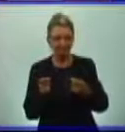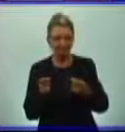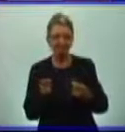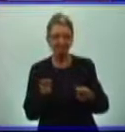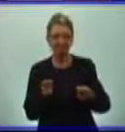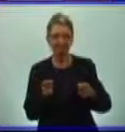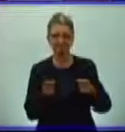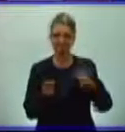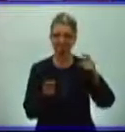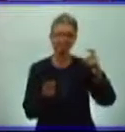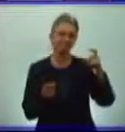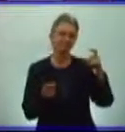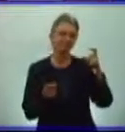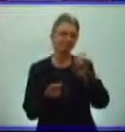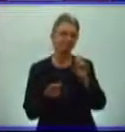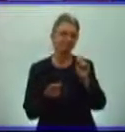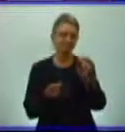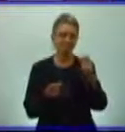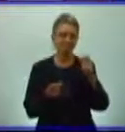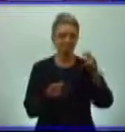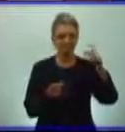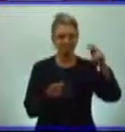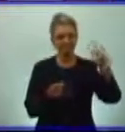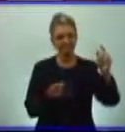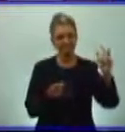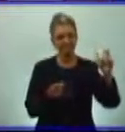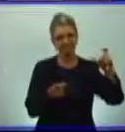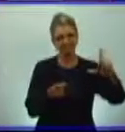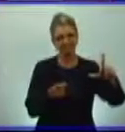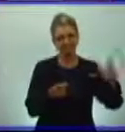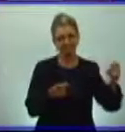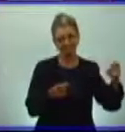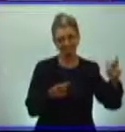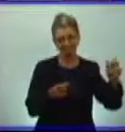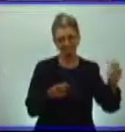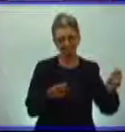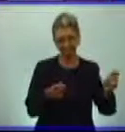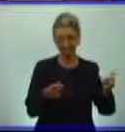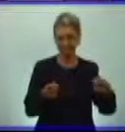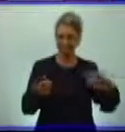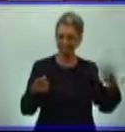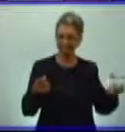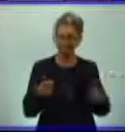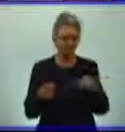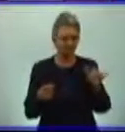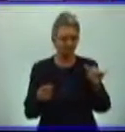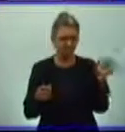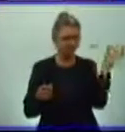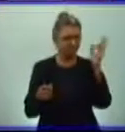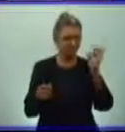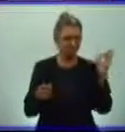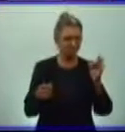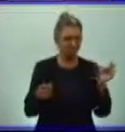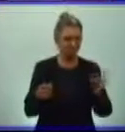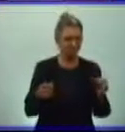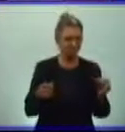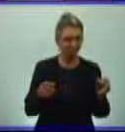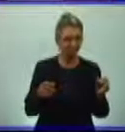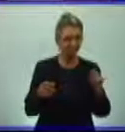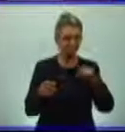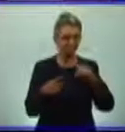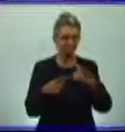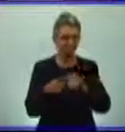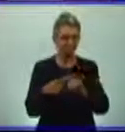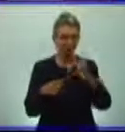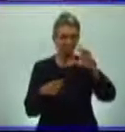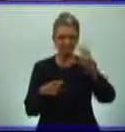esta provincia son de especial importancia las parrandas de Remedio y existe también una loma llamada